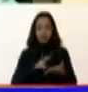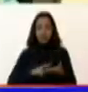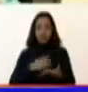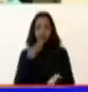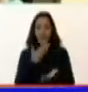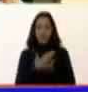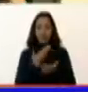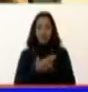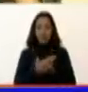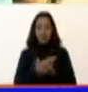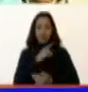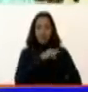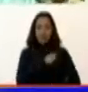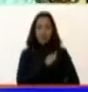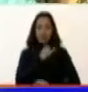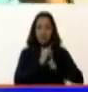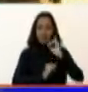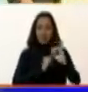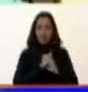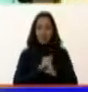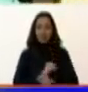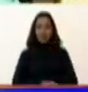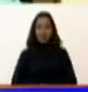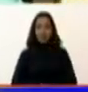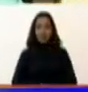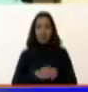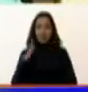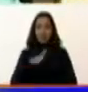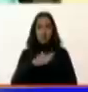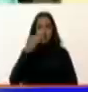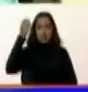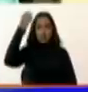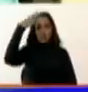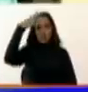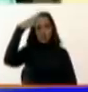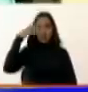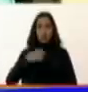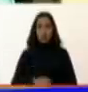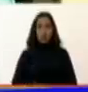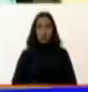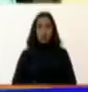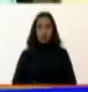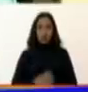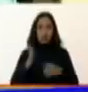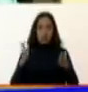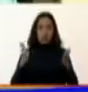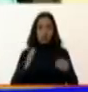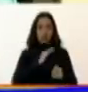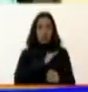Internacional. Llegó el sol en toda su magnitud, pues.